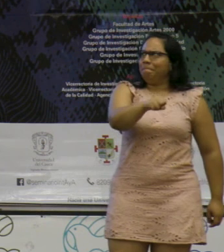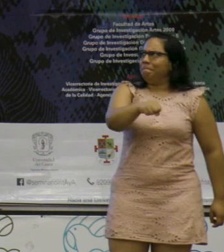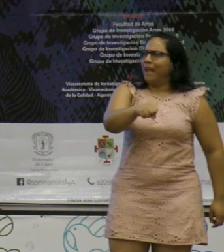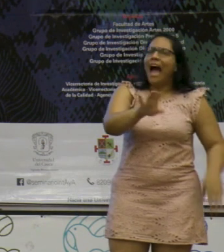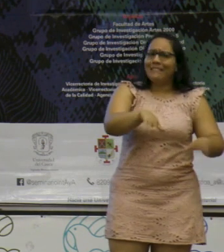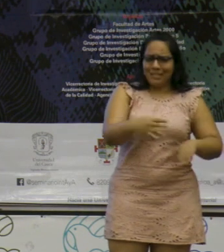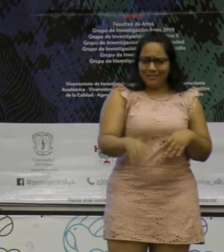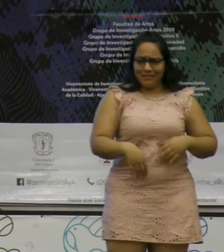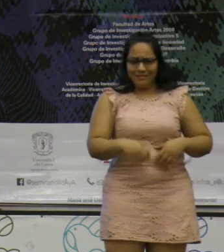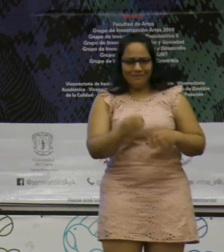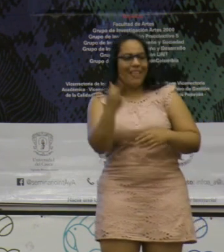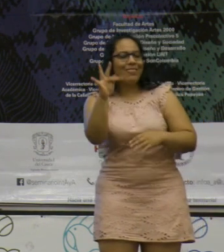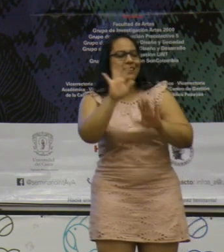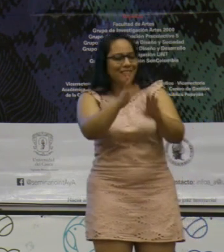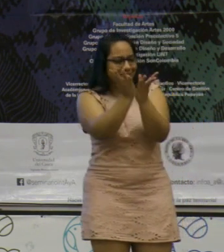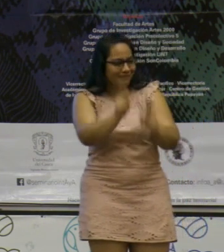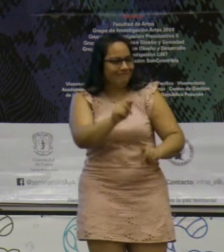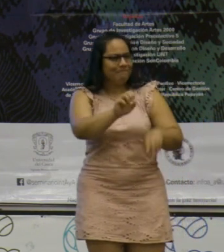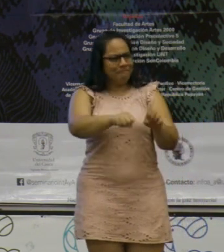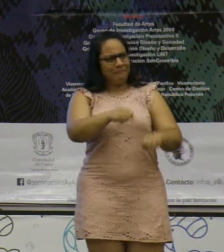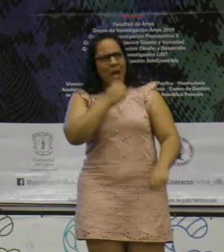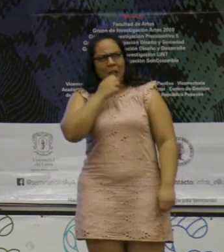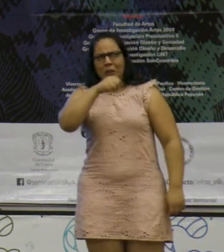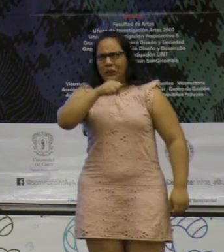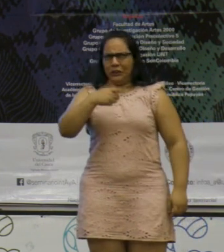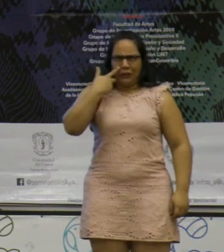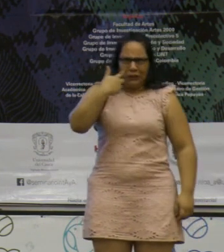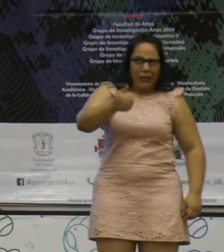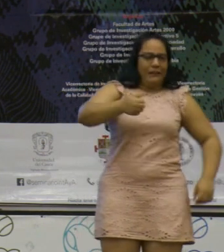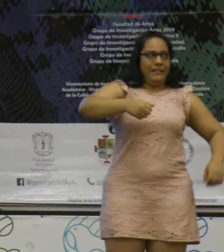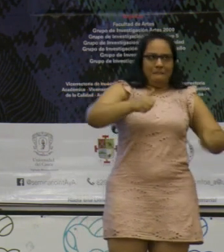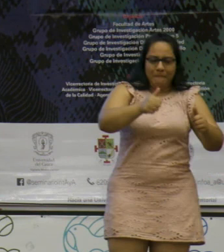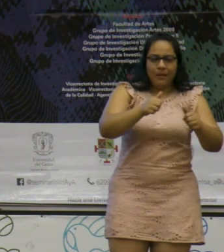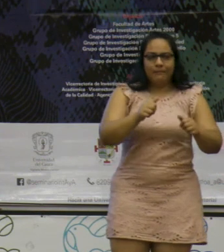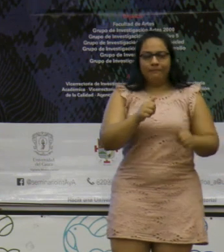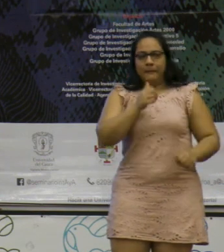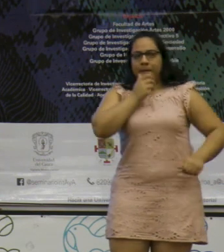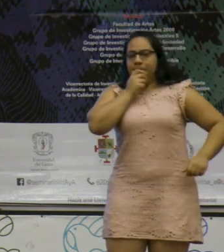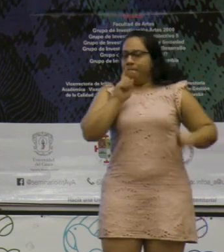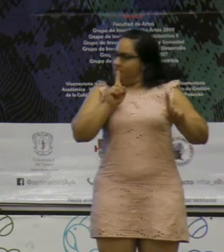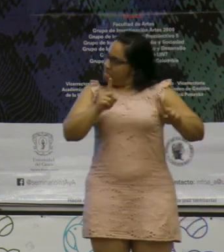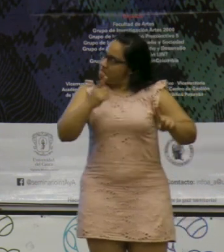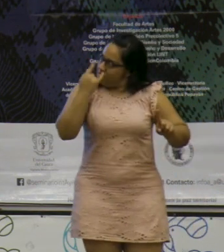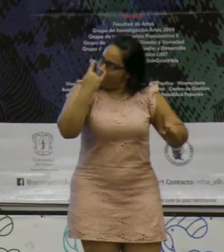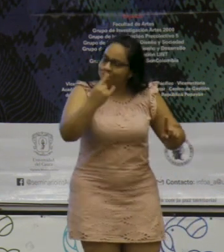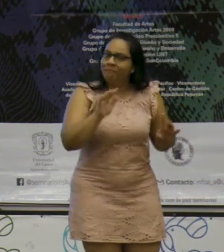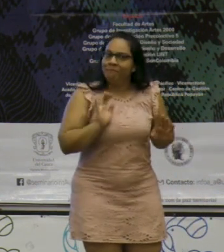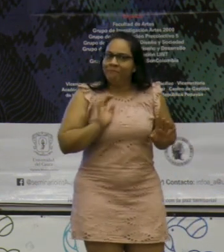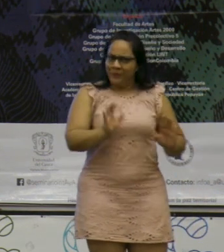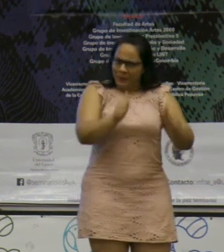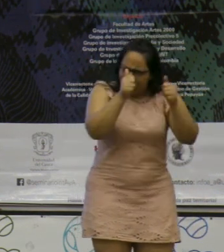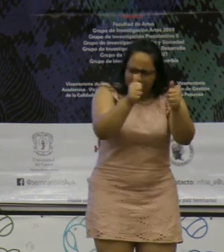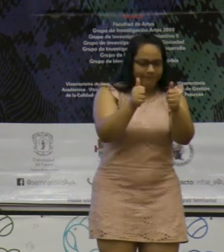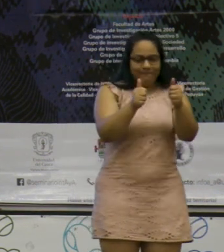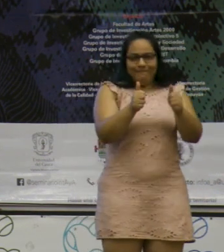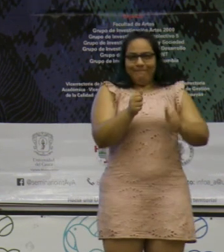Es interesante. Es interesante, porque no hay forma de decirle es genial, está perfecto. Entonces dice, no, pero es interesante, ¿no? Es interesante. Y